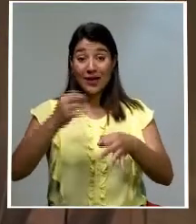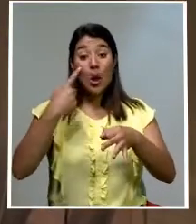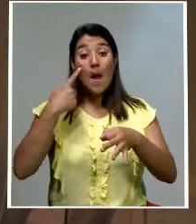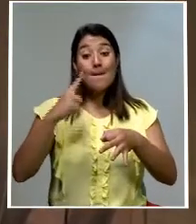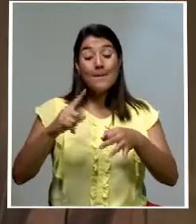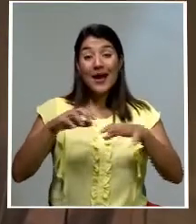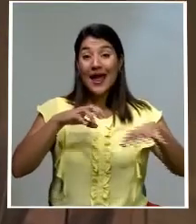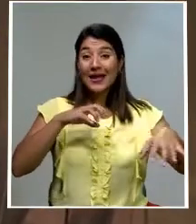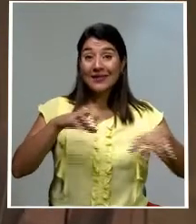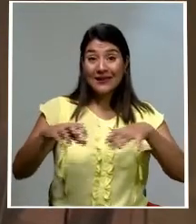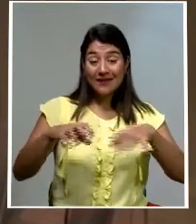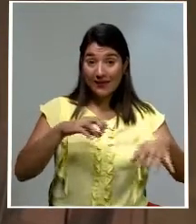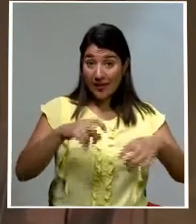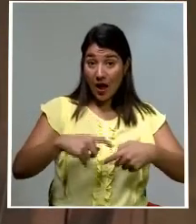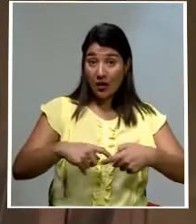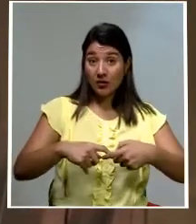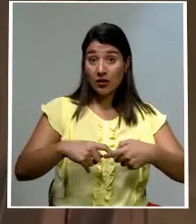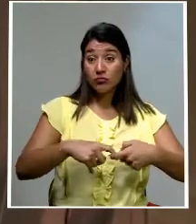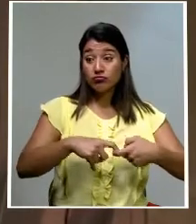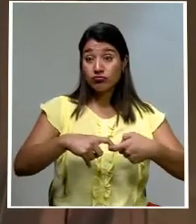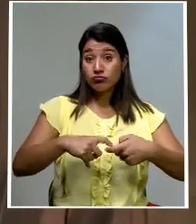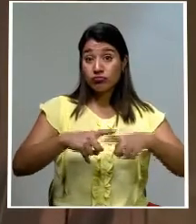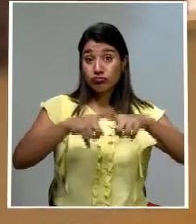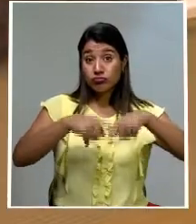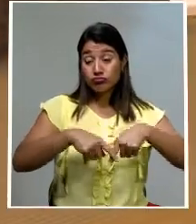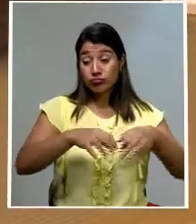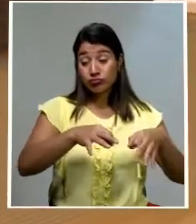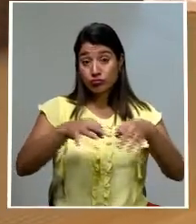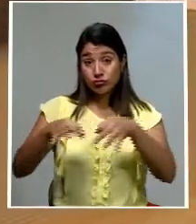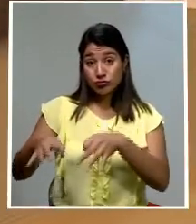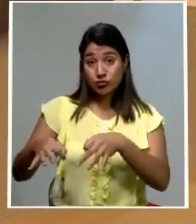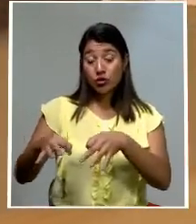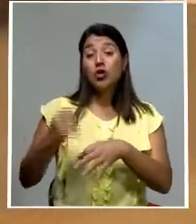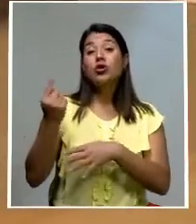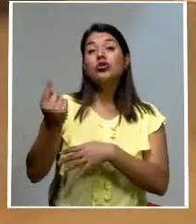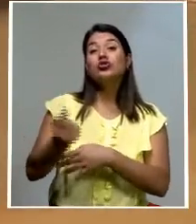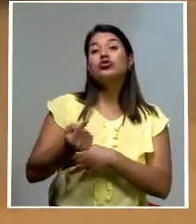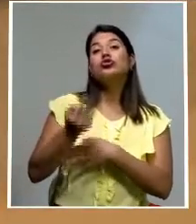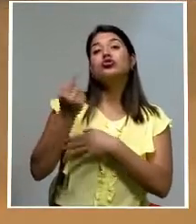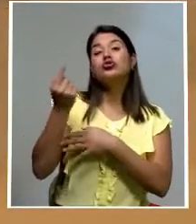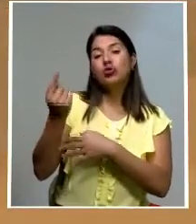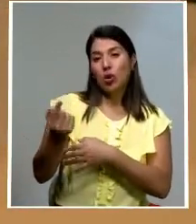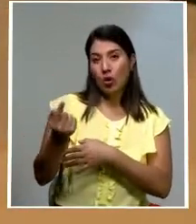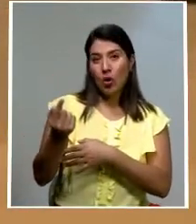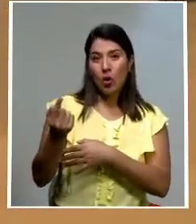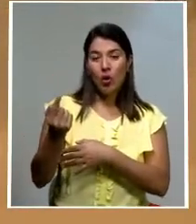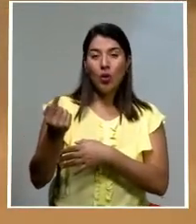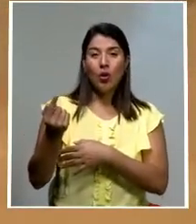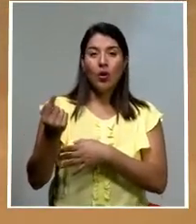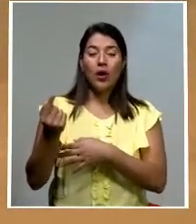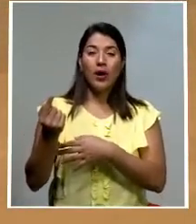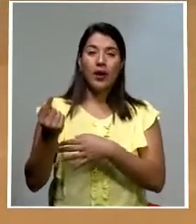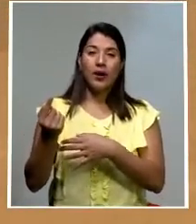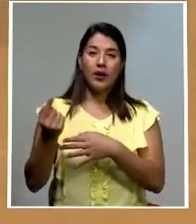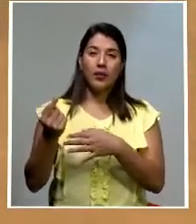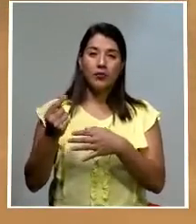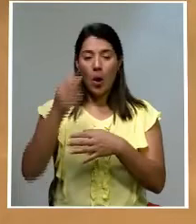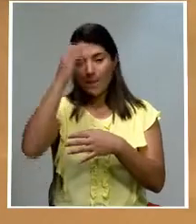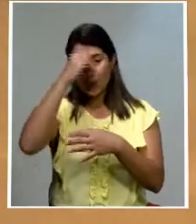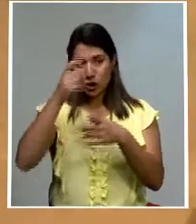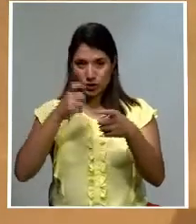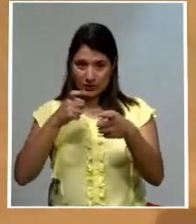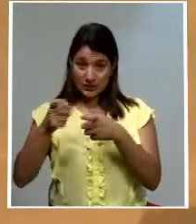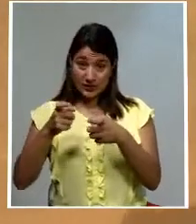ordene suspender la sesión del 1 de mayo solo puede ser el acto jurídico administrativo razonado por parte